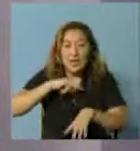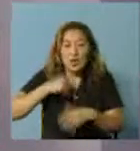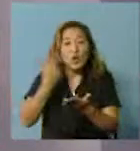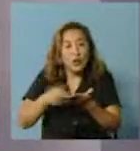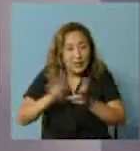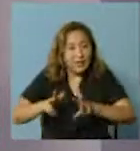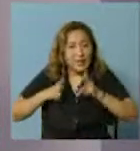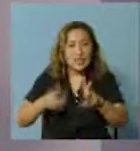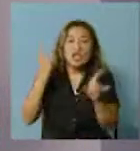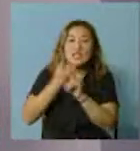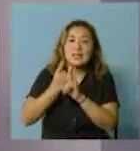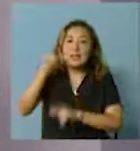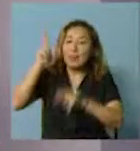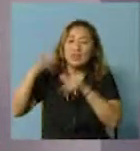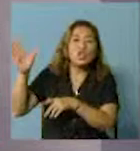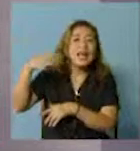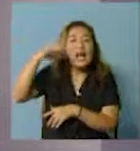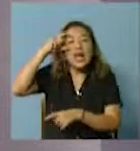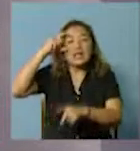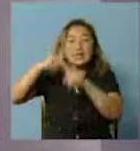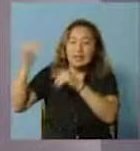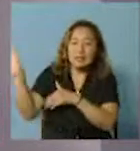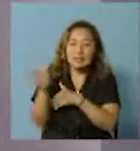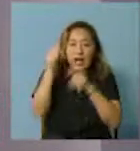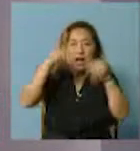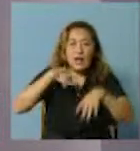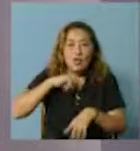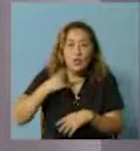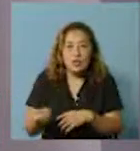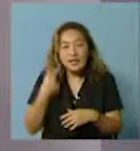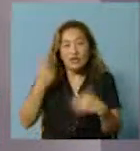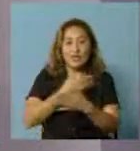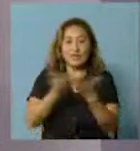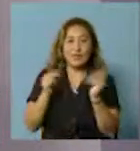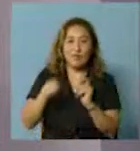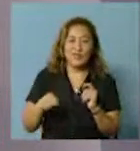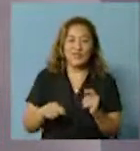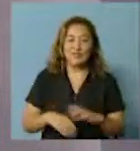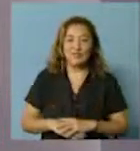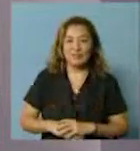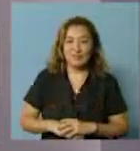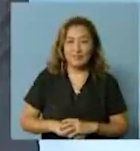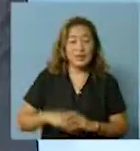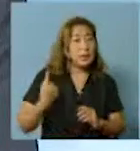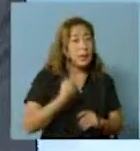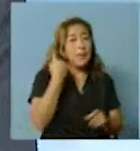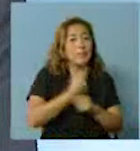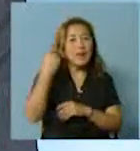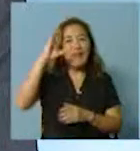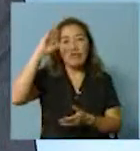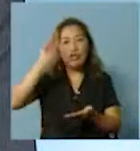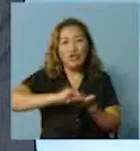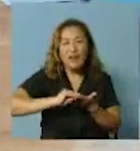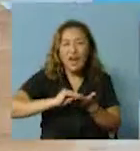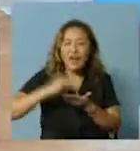siempre uno como jujeño trata de traer excelencia a la provincia y creo que eso lo que estamos haciendo con este evento principalmente a los abogados la